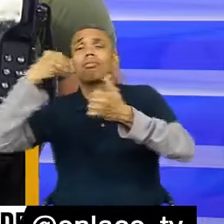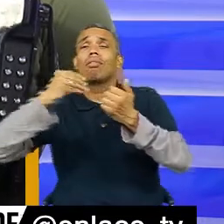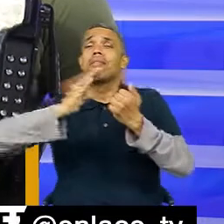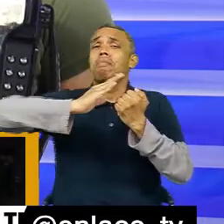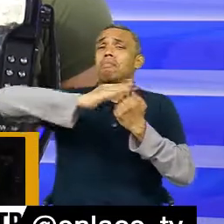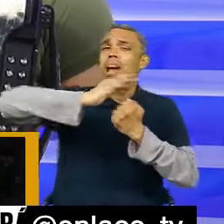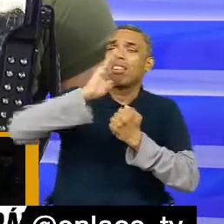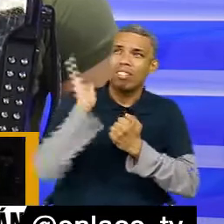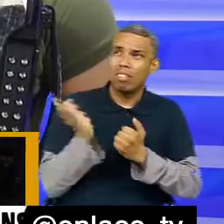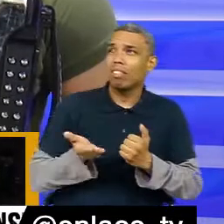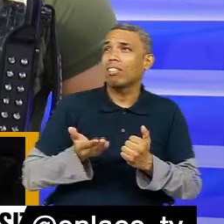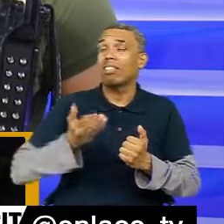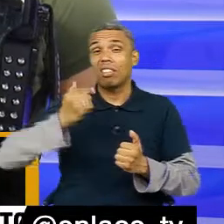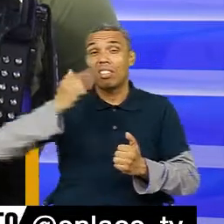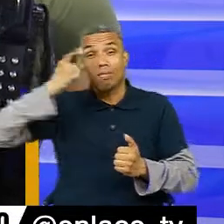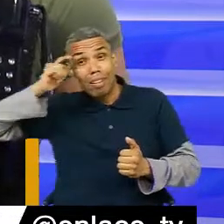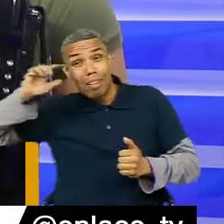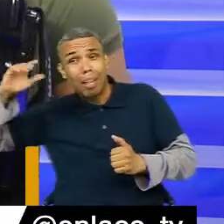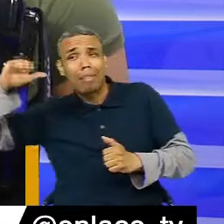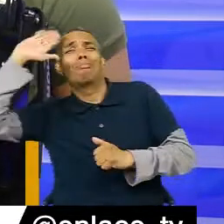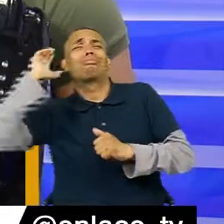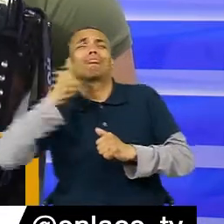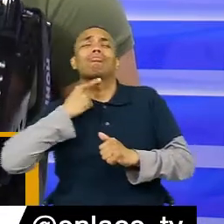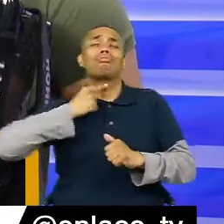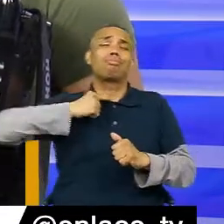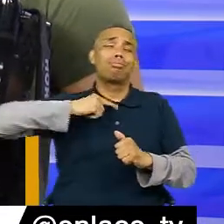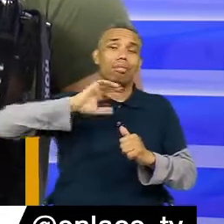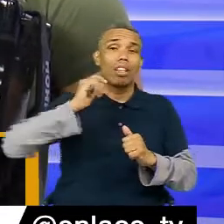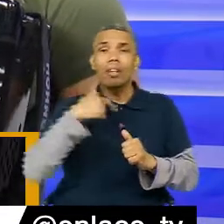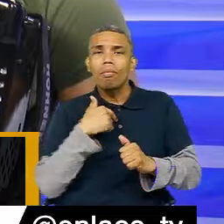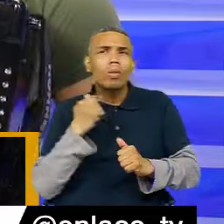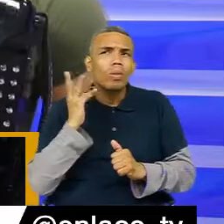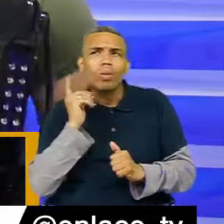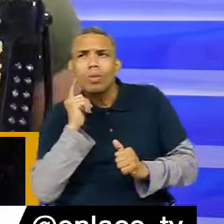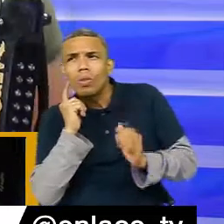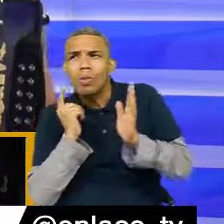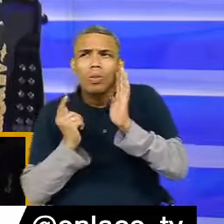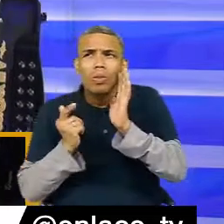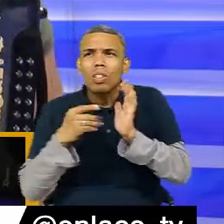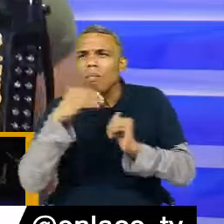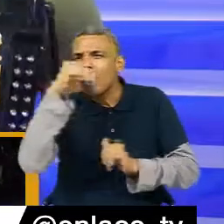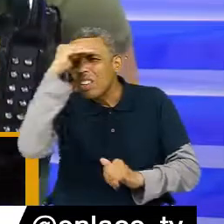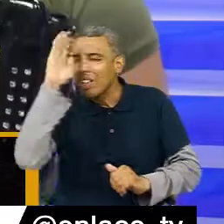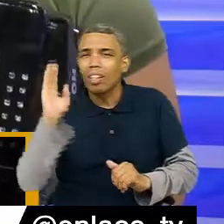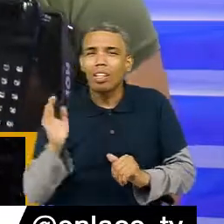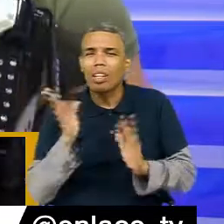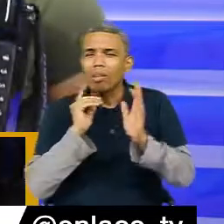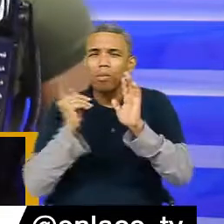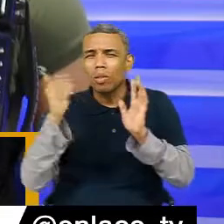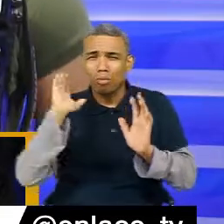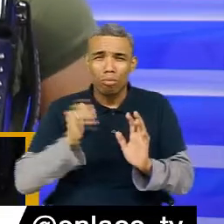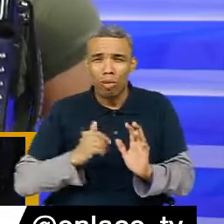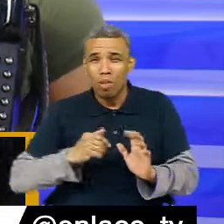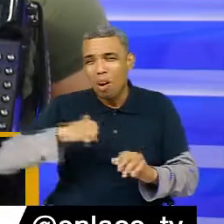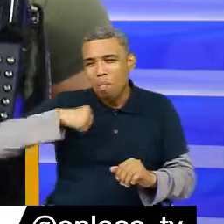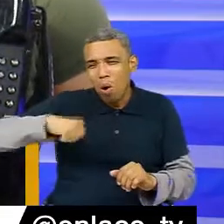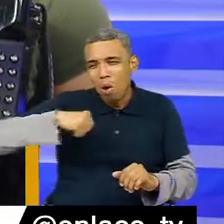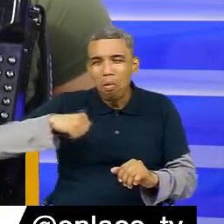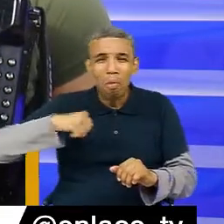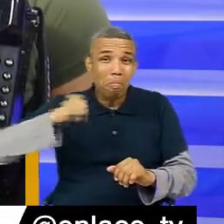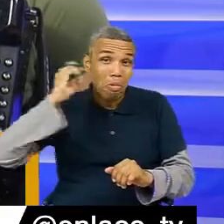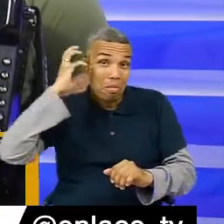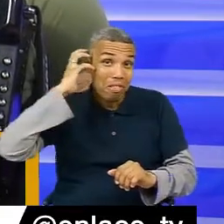está fuertemente en todas las estaciones radiales, Medellín, Cali, todo el eje cafetero prácticamente ya vinculado con Amor Bendito.